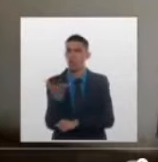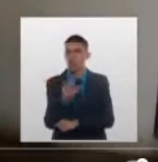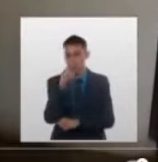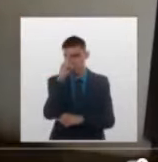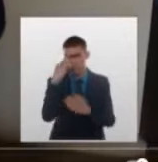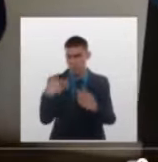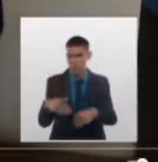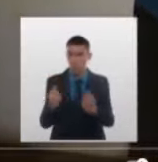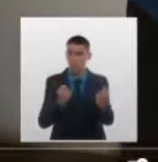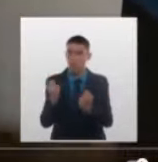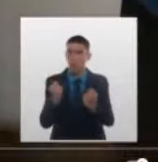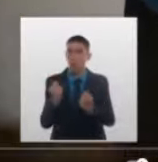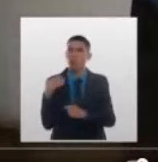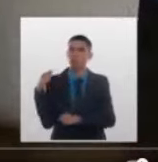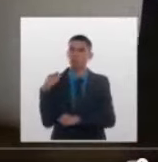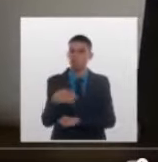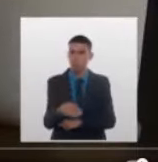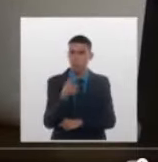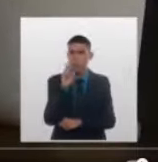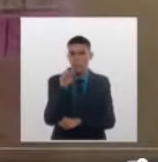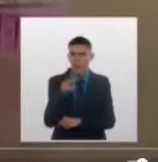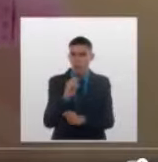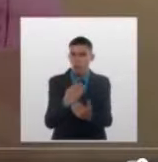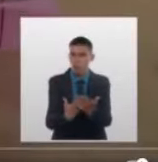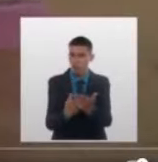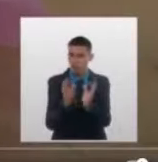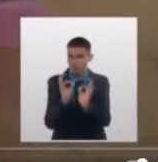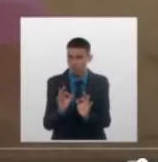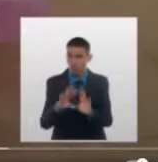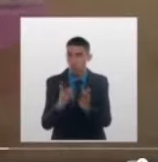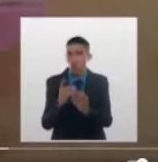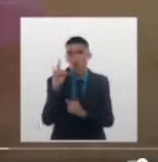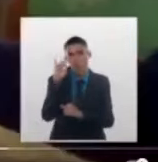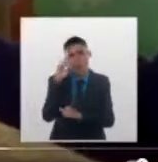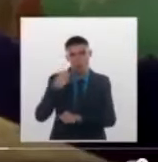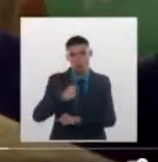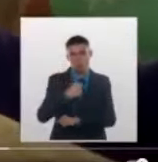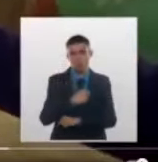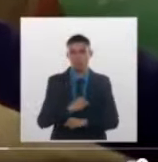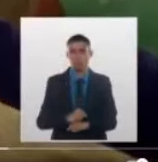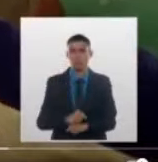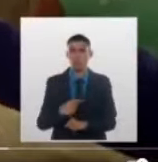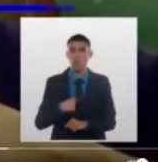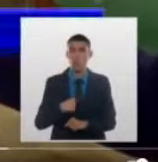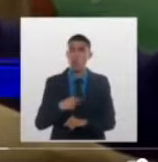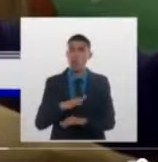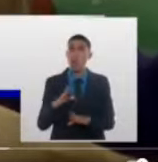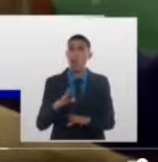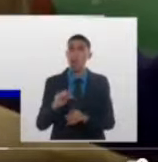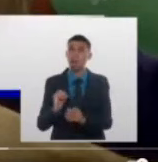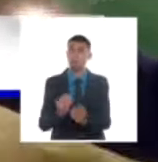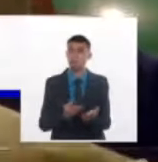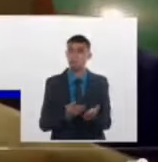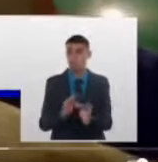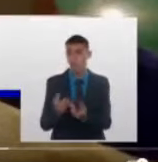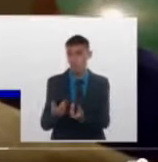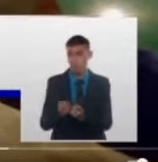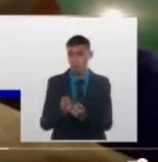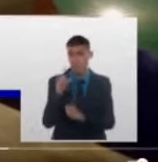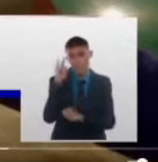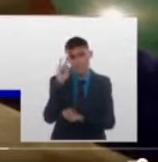transporte, acudieron a la descarga y almacenamiento de la mercancía. Acabo de recibir ahora la leche de 0 a 1